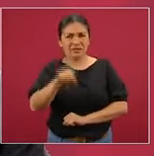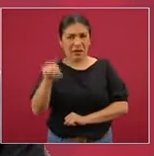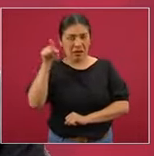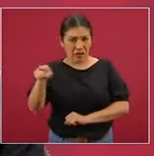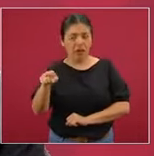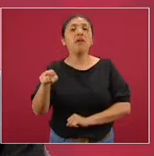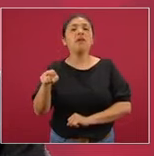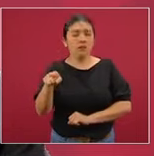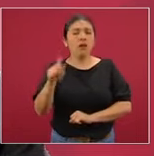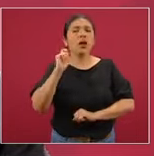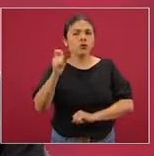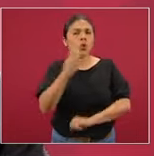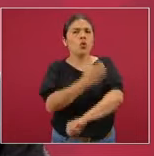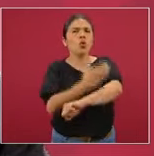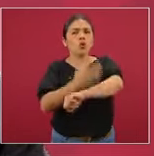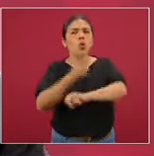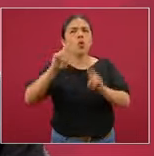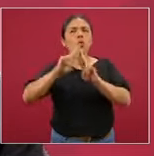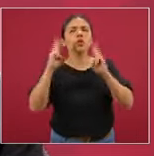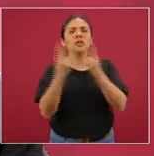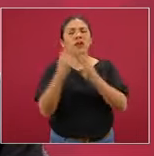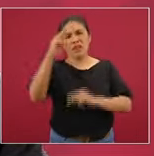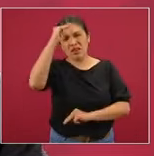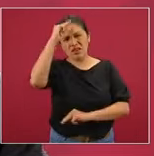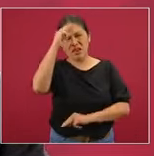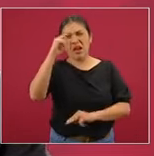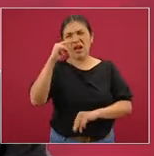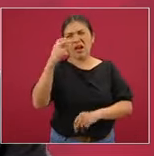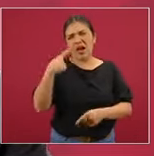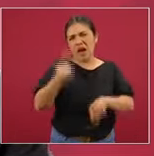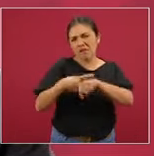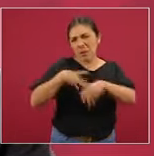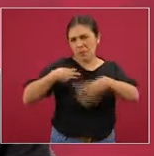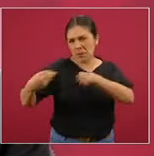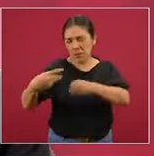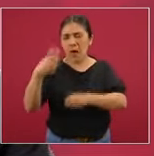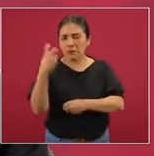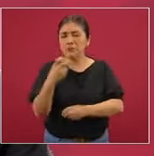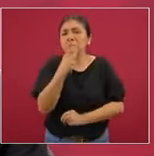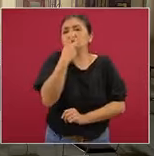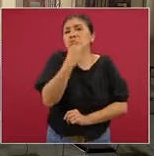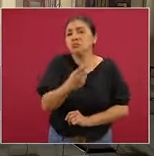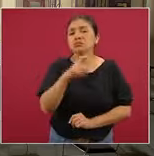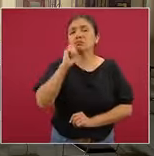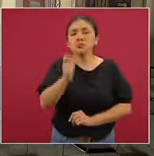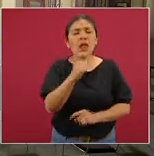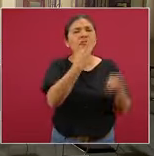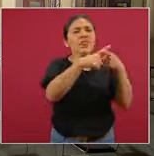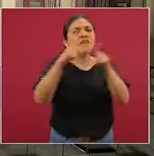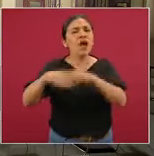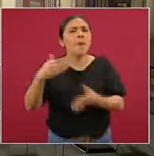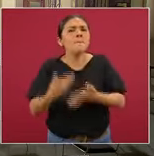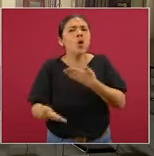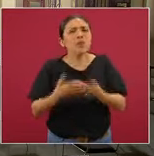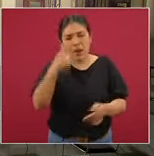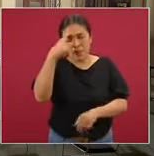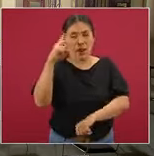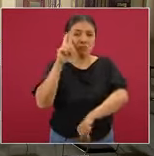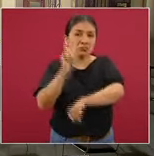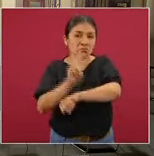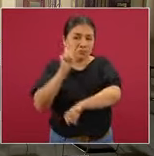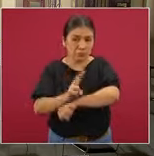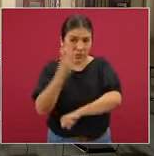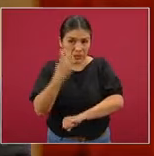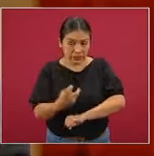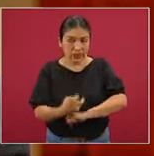Garza Barroso, quien coordina la Unidad de Inteligencia Epidemiológica y Sanitaria, nos comentaba de distintas modalidades de la vigilancia